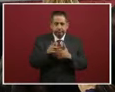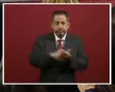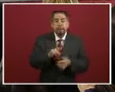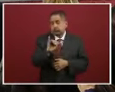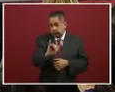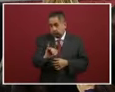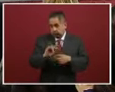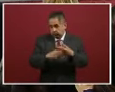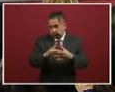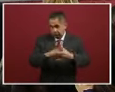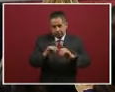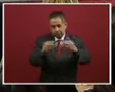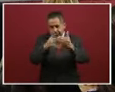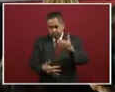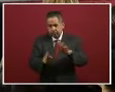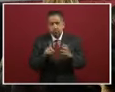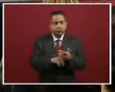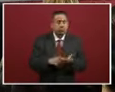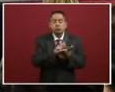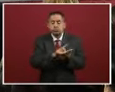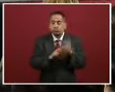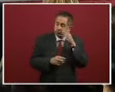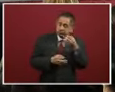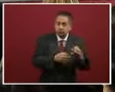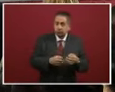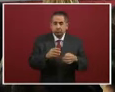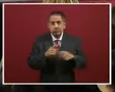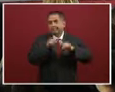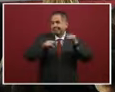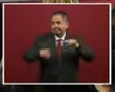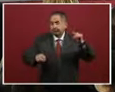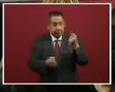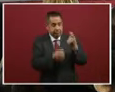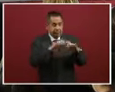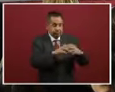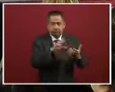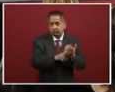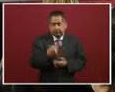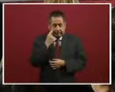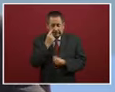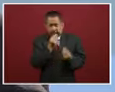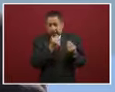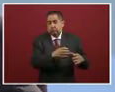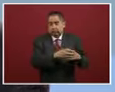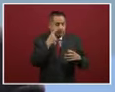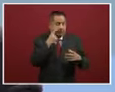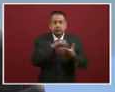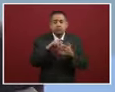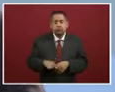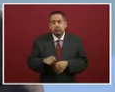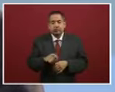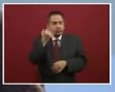vamos a explicar toda la estrategia. El consumo de sustancias no es igual en las regiones del país. Hay lugares que concentran el consumo de ciertas sustancias, por ejemplo,